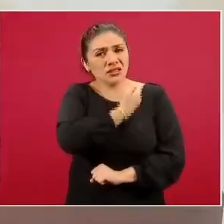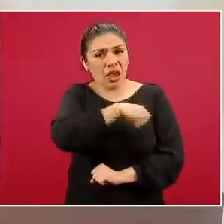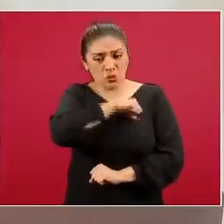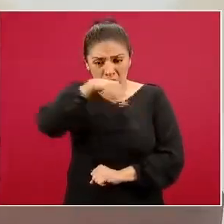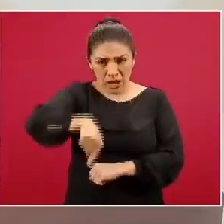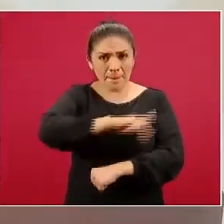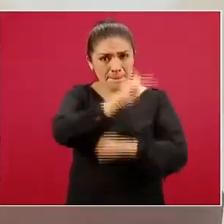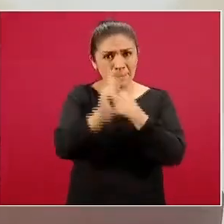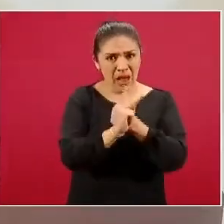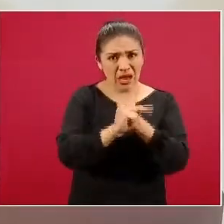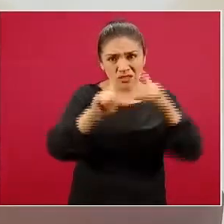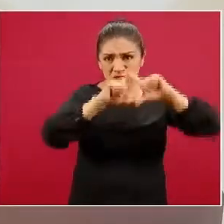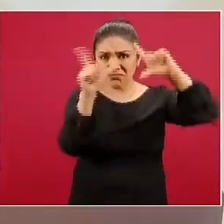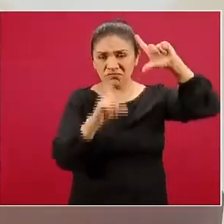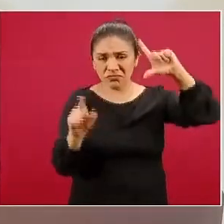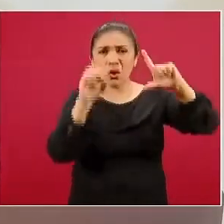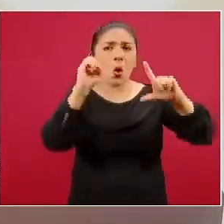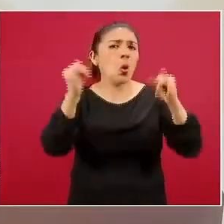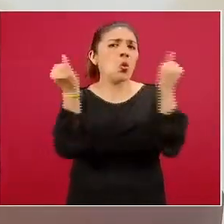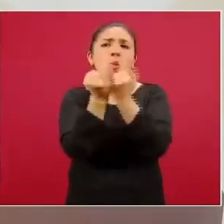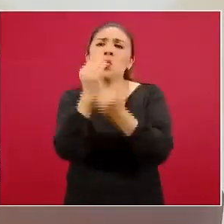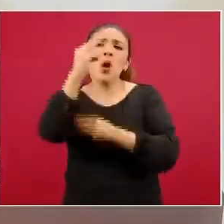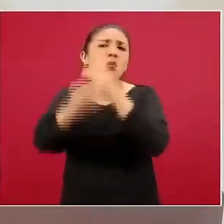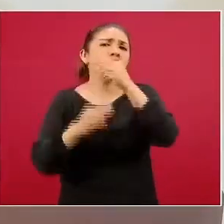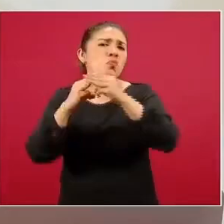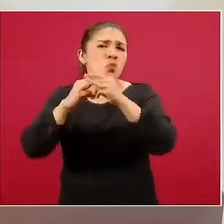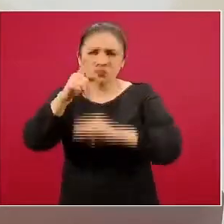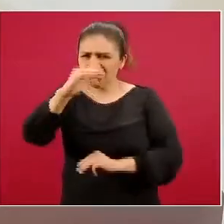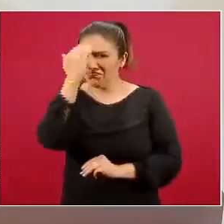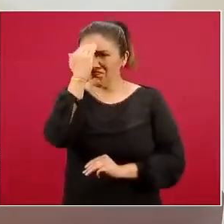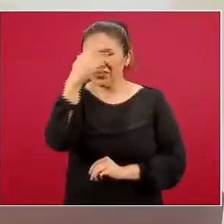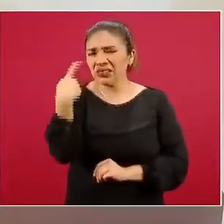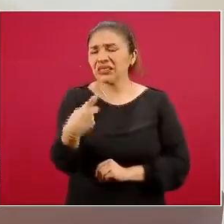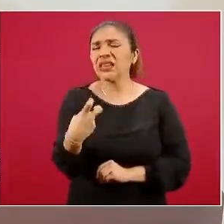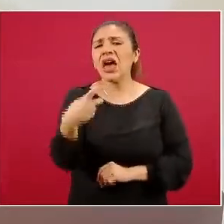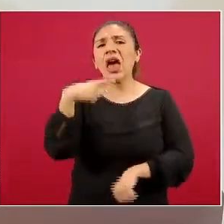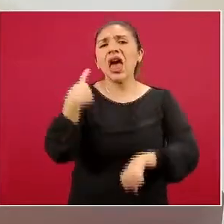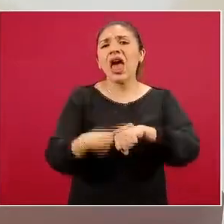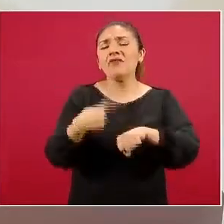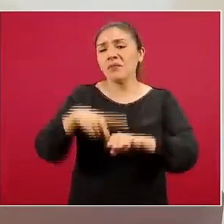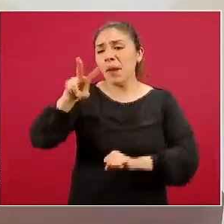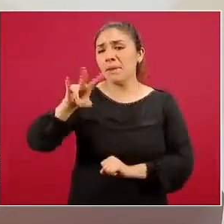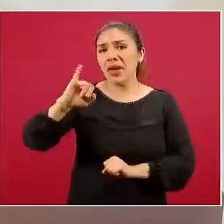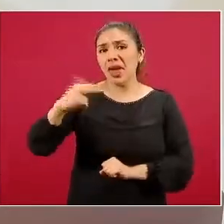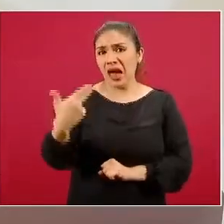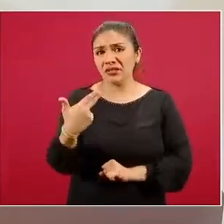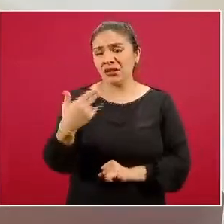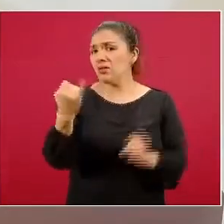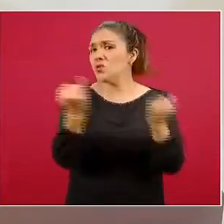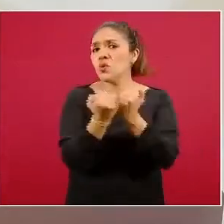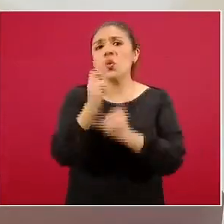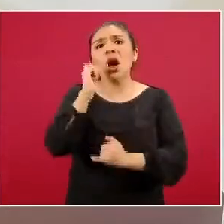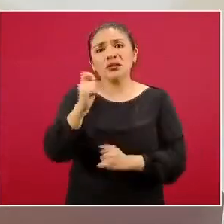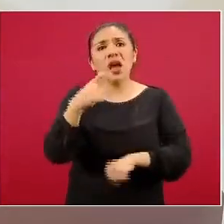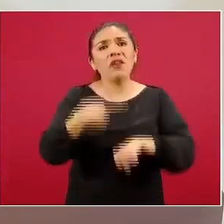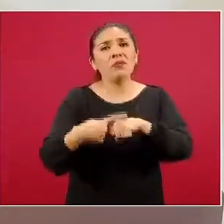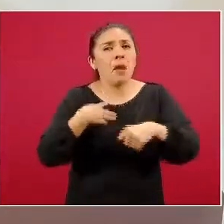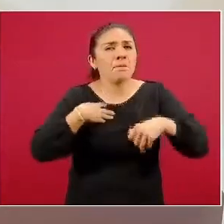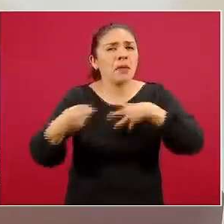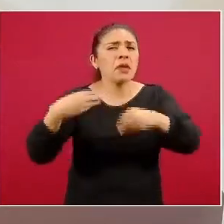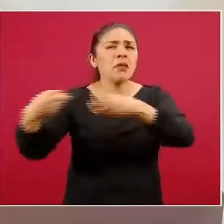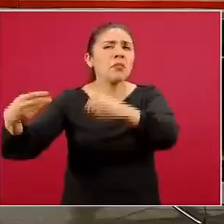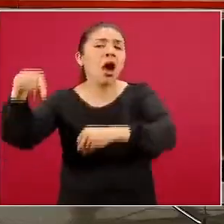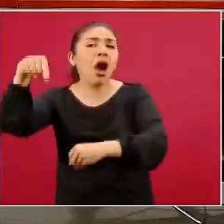nuestro país como a nivel global. Como ustedes saben, la epidemia por VIH se considera también una pandemia